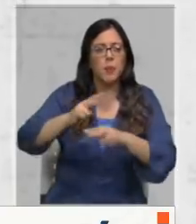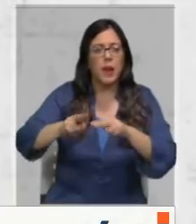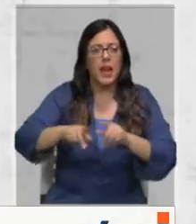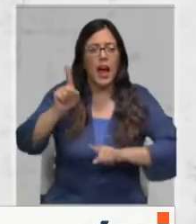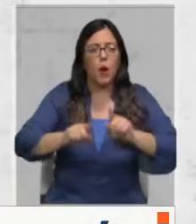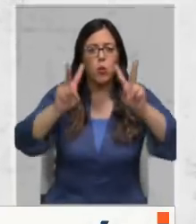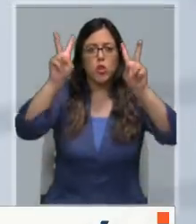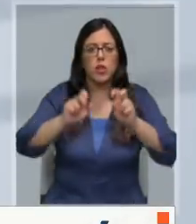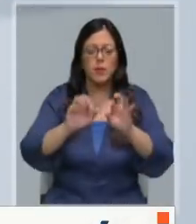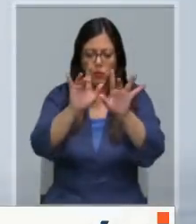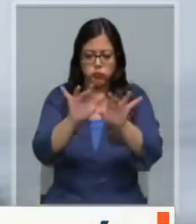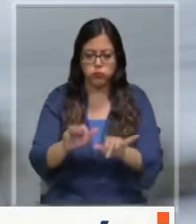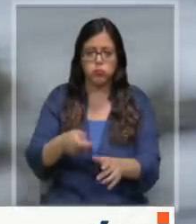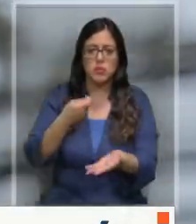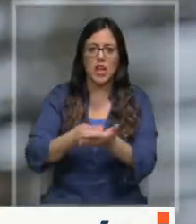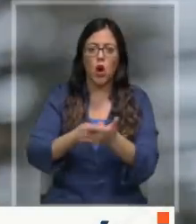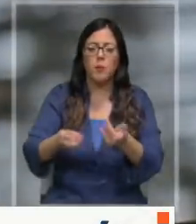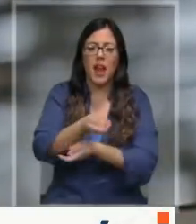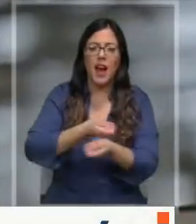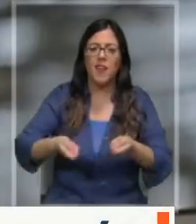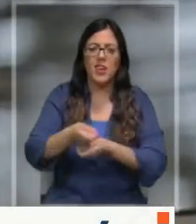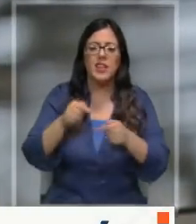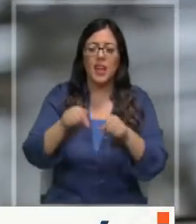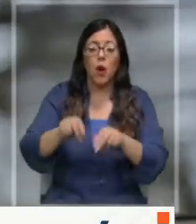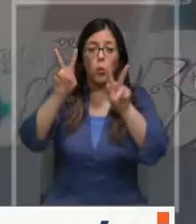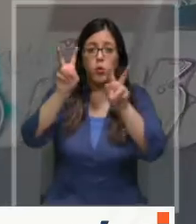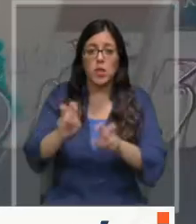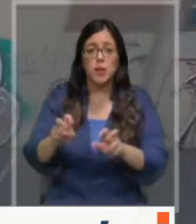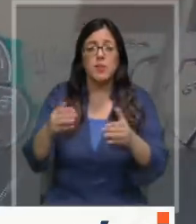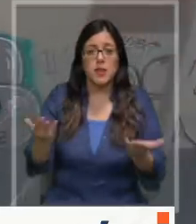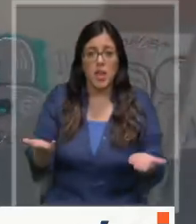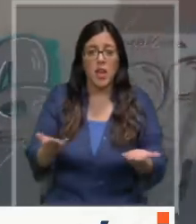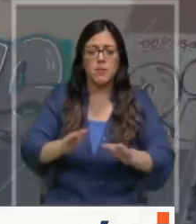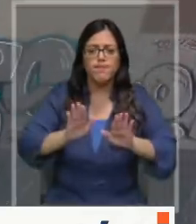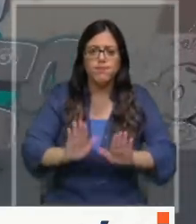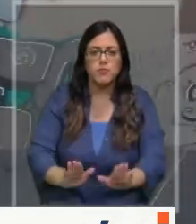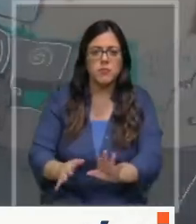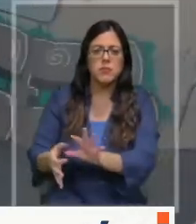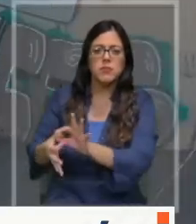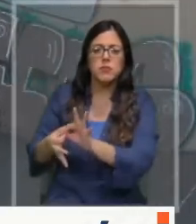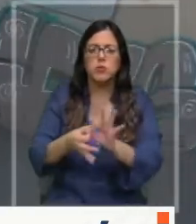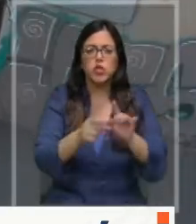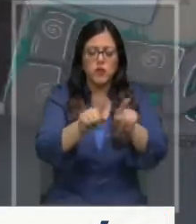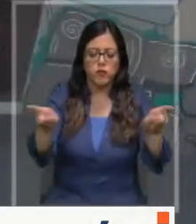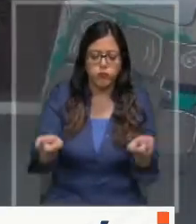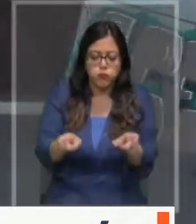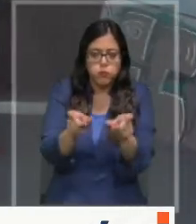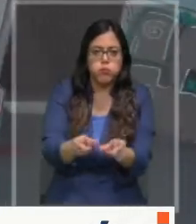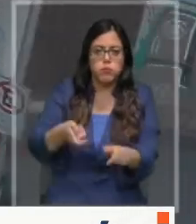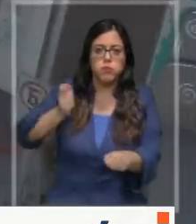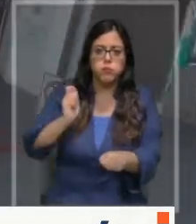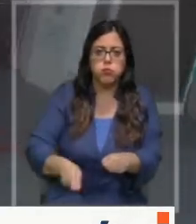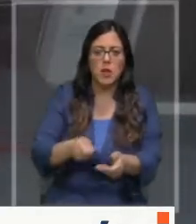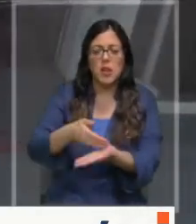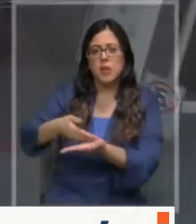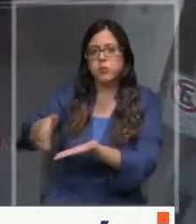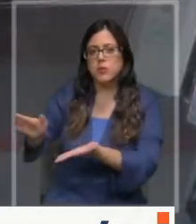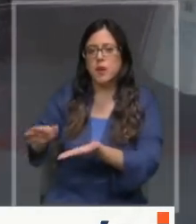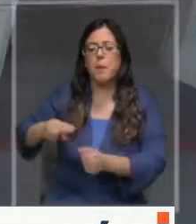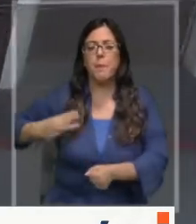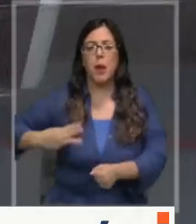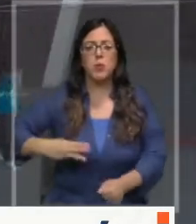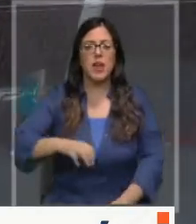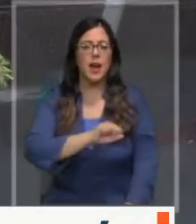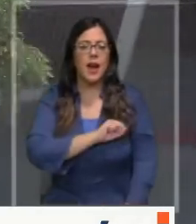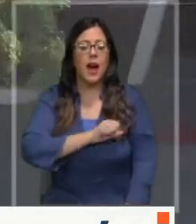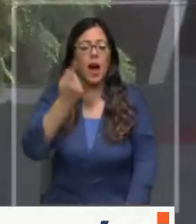la escritura de compraventa. Una adquisición que se encuentra paralizada por la Contraloría y desechada por el municipio de Santiago, pero